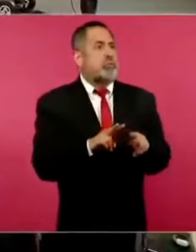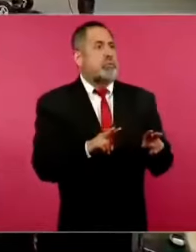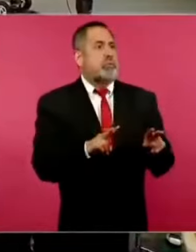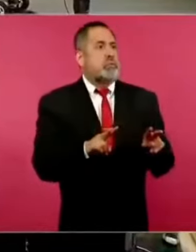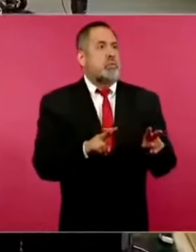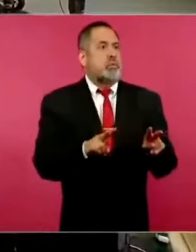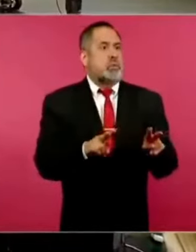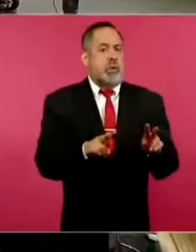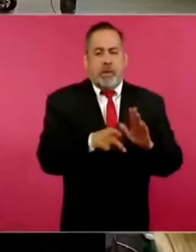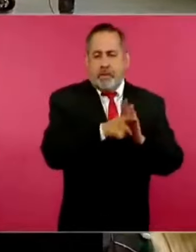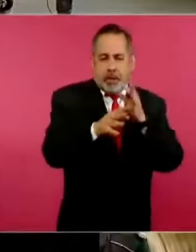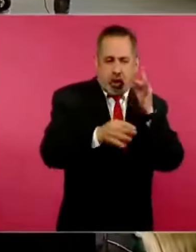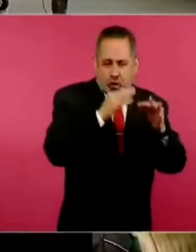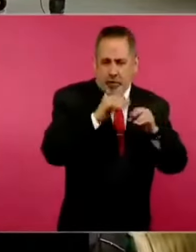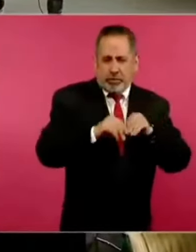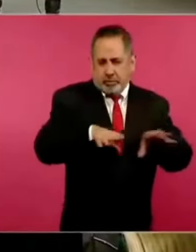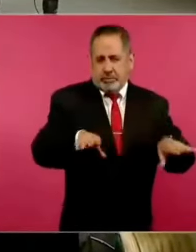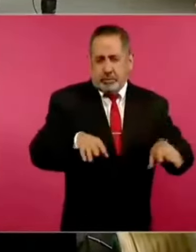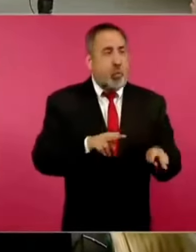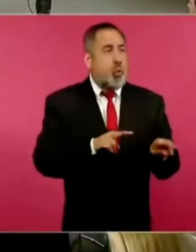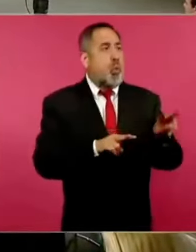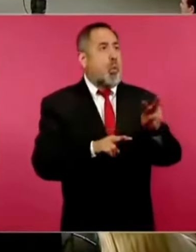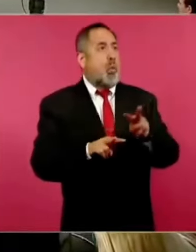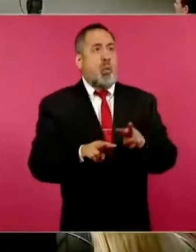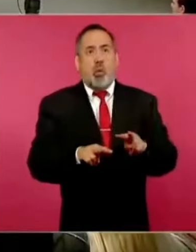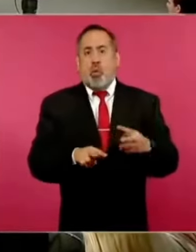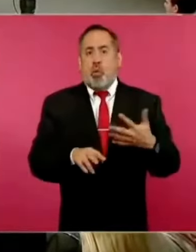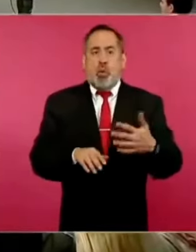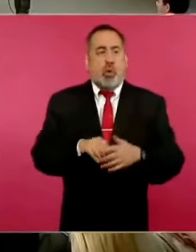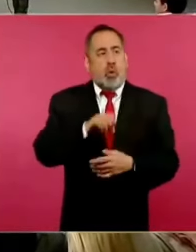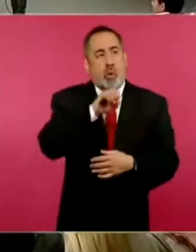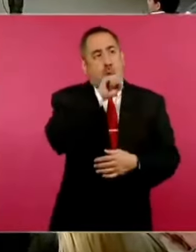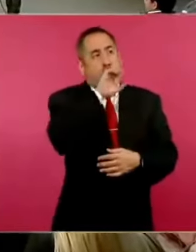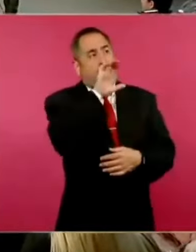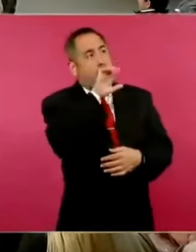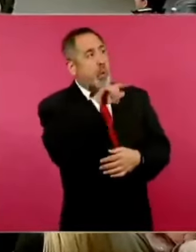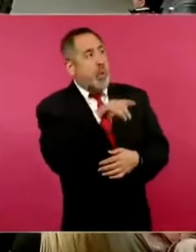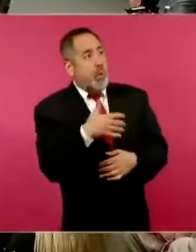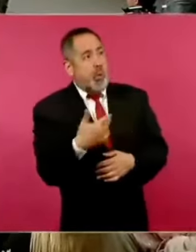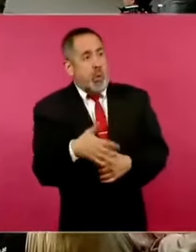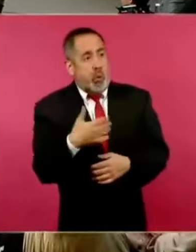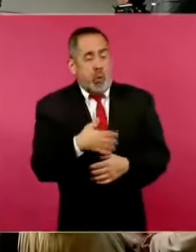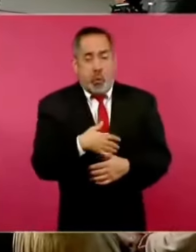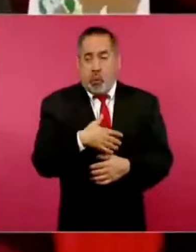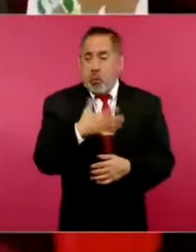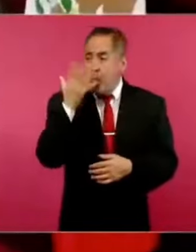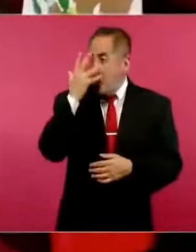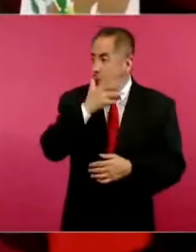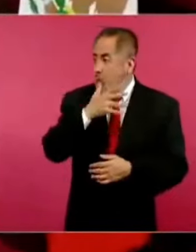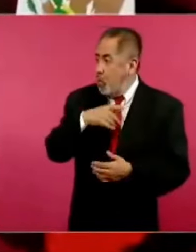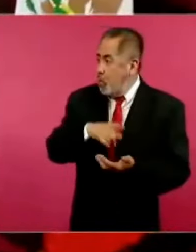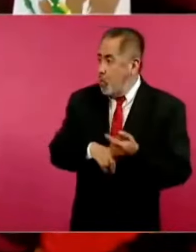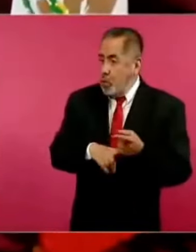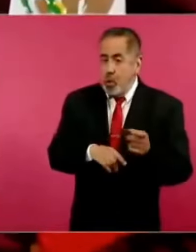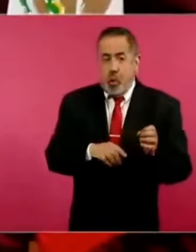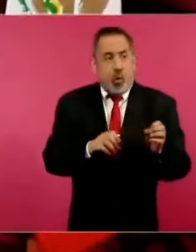de los medios de información y salían apantallados, ¿no?